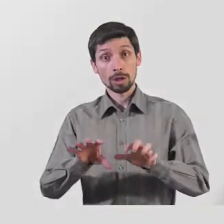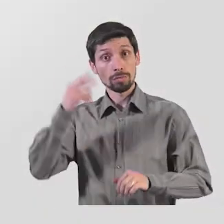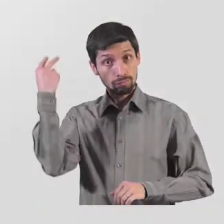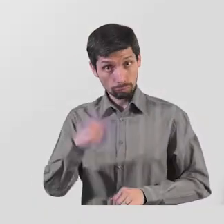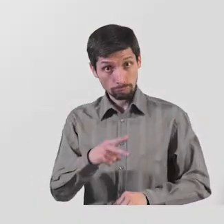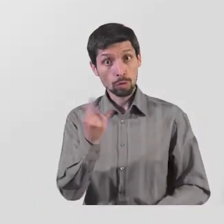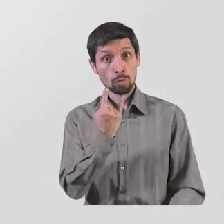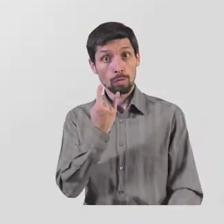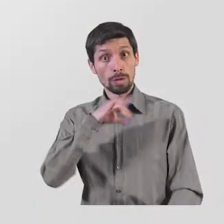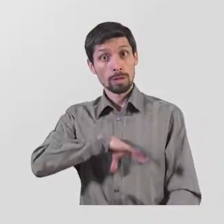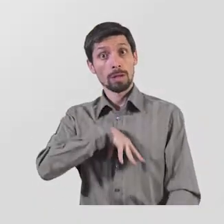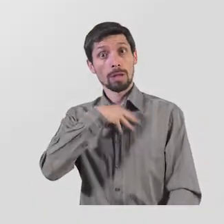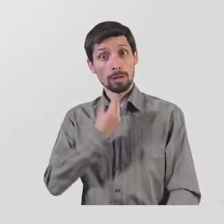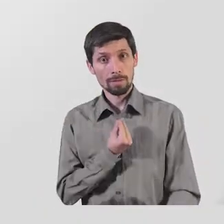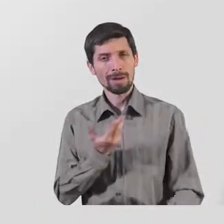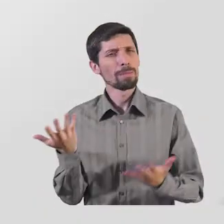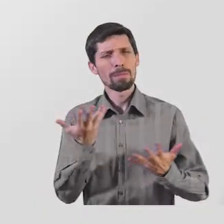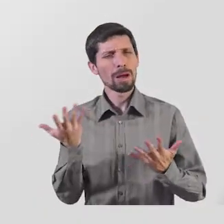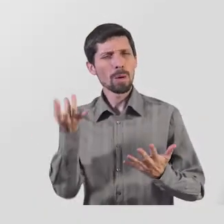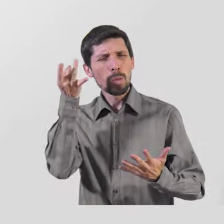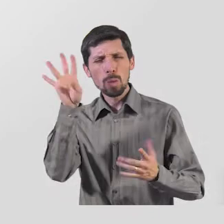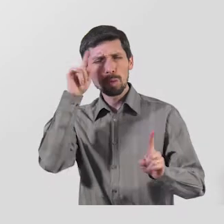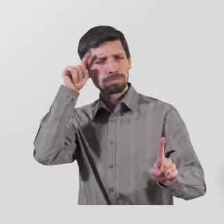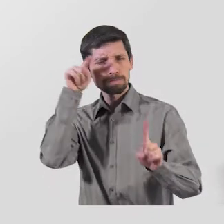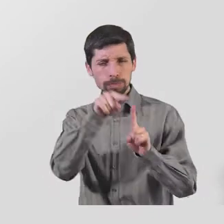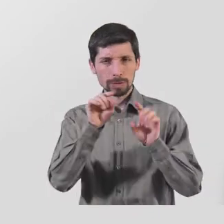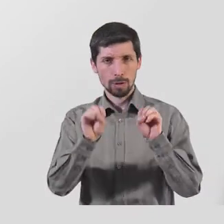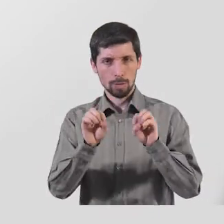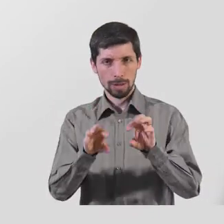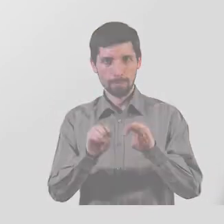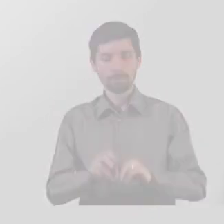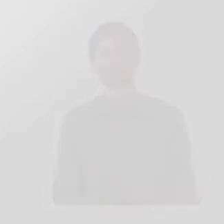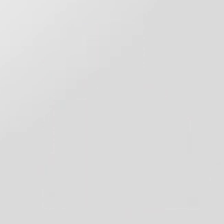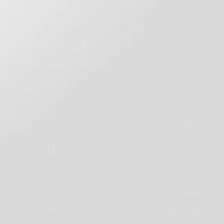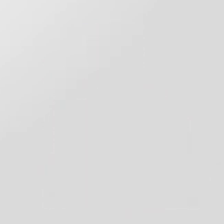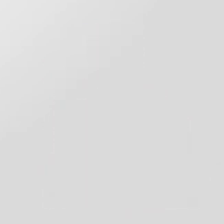material propiedad de Universidad Andrés Bello, para uso exclusivo con fines educativos.